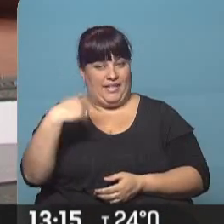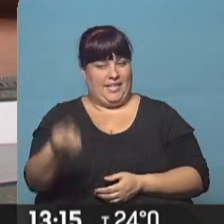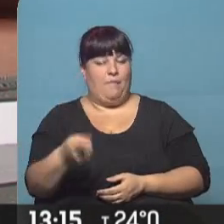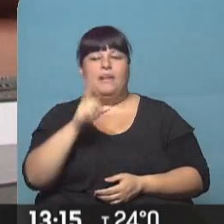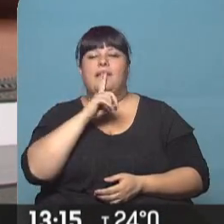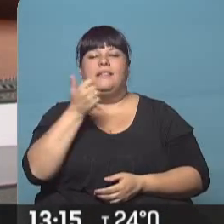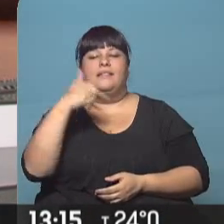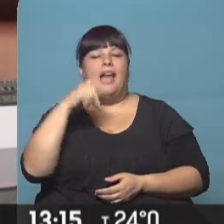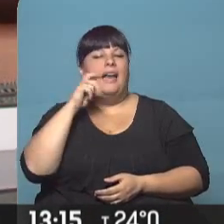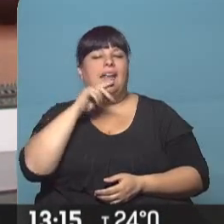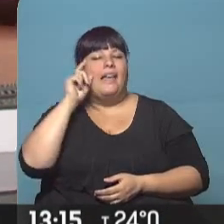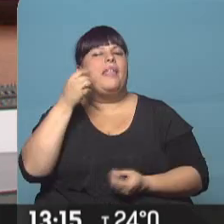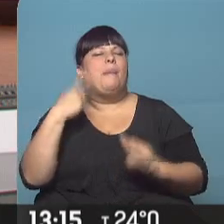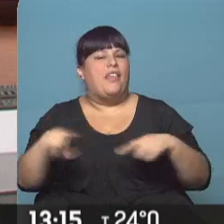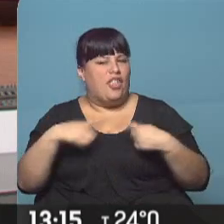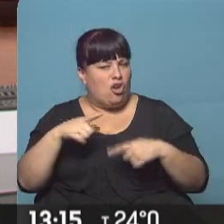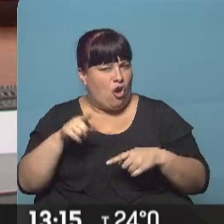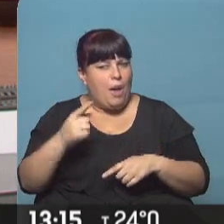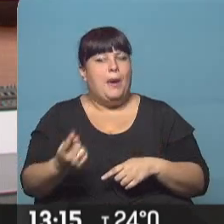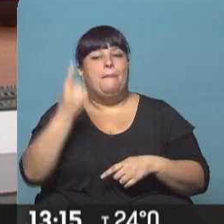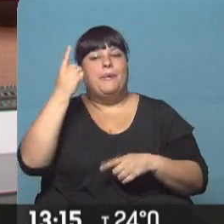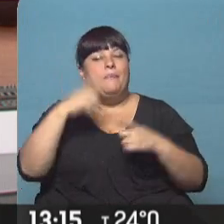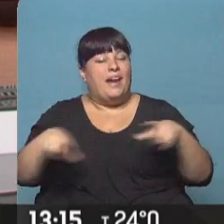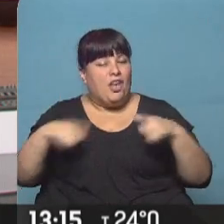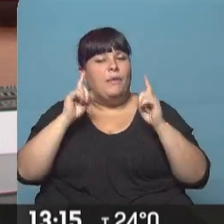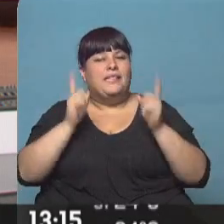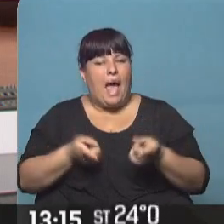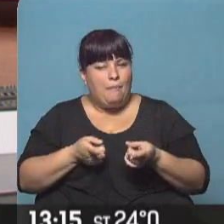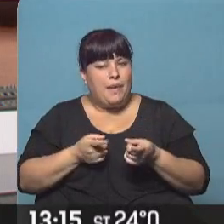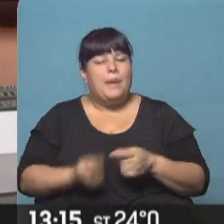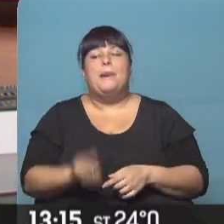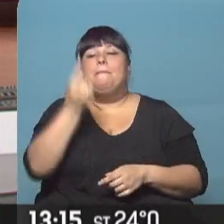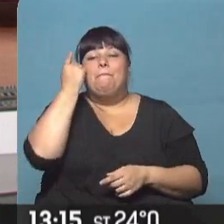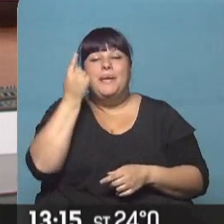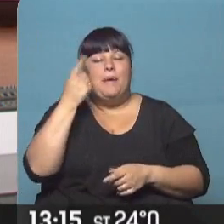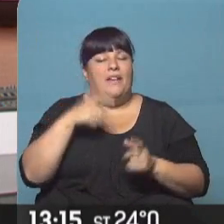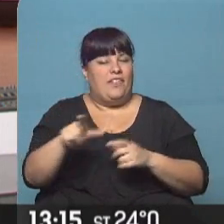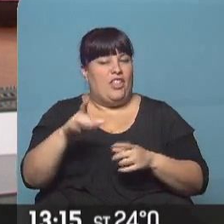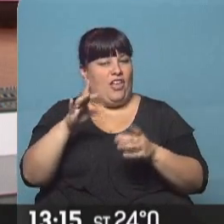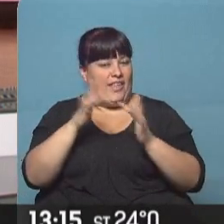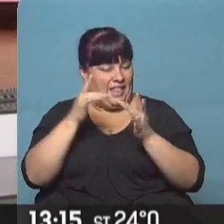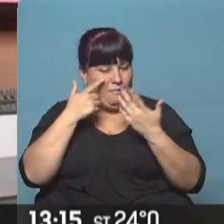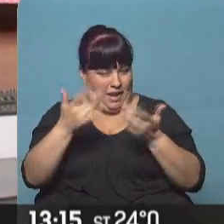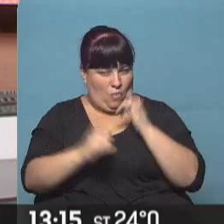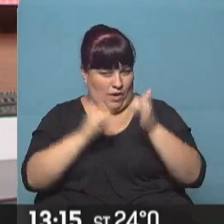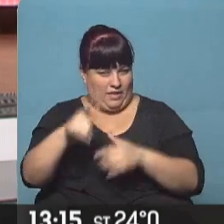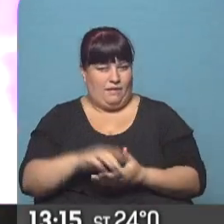La Tangente. ¿Pero qué pasa con este disco? Es su primer vinilo, pero a su vez es el primer vinilo digital. Lo cuenta